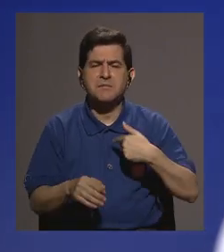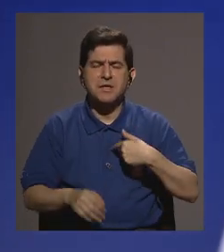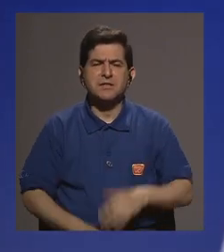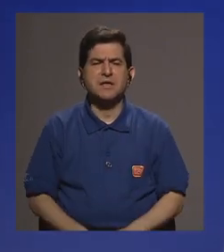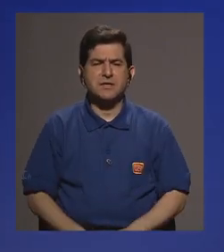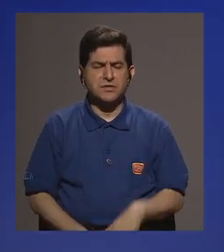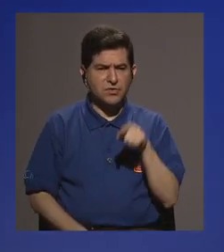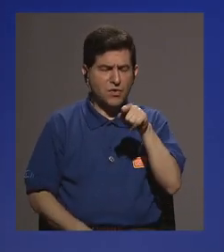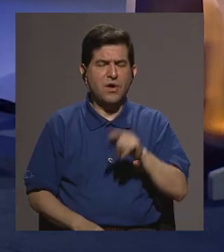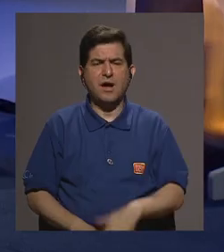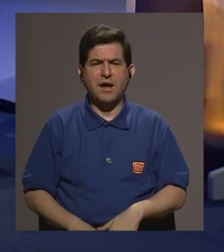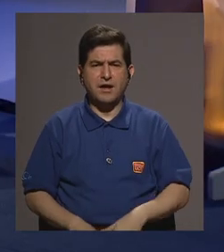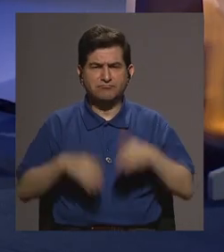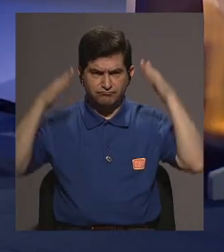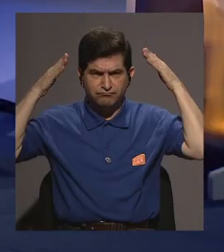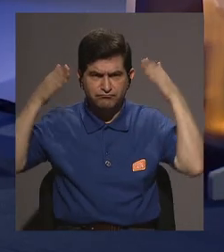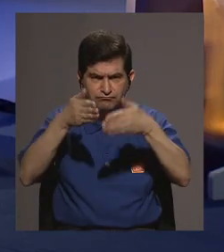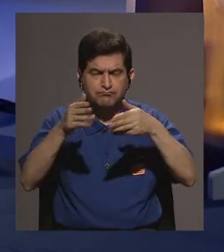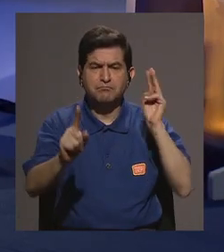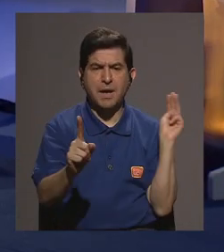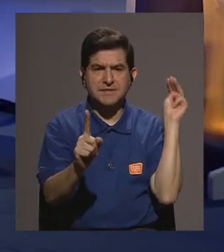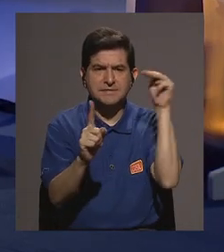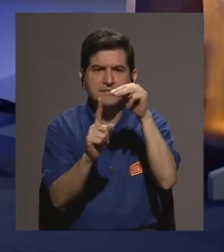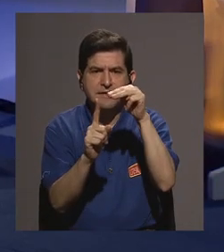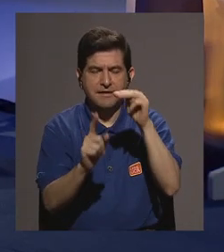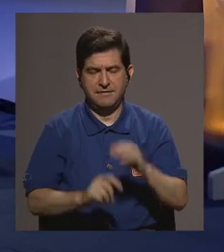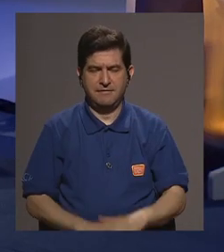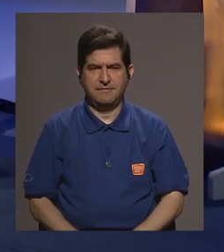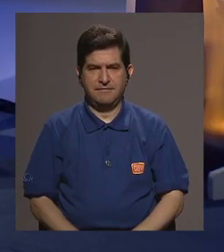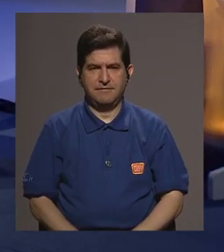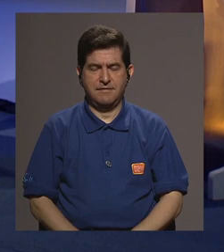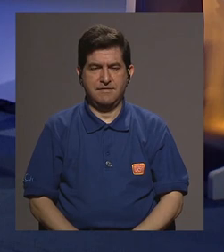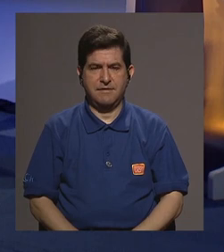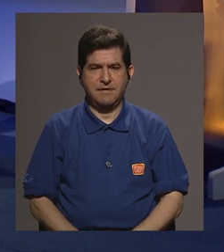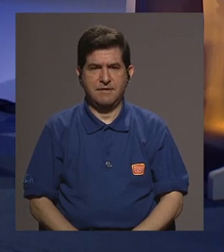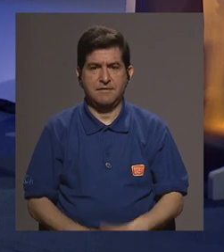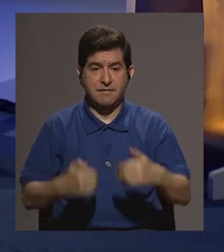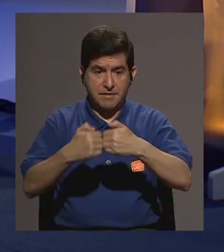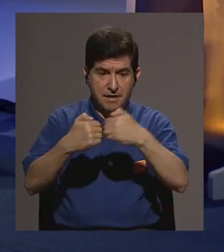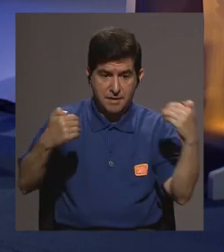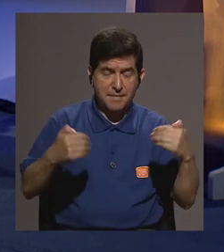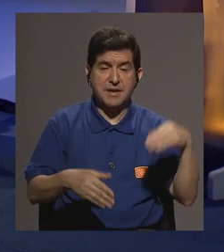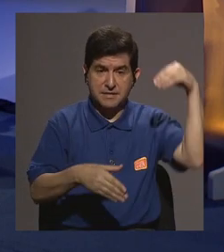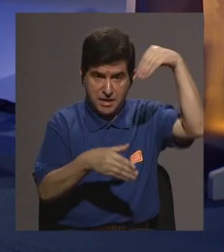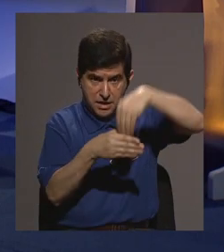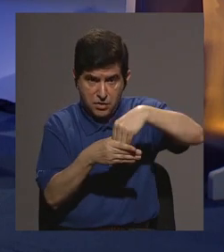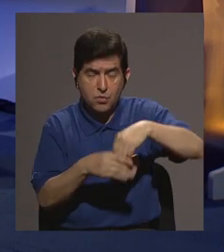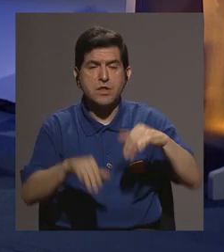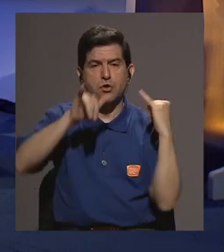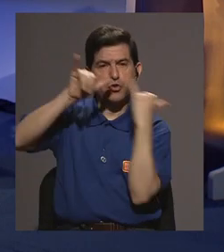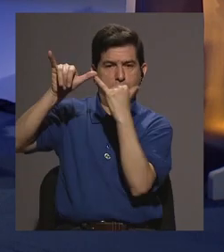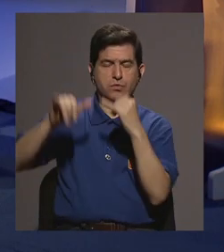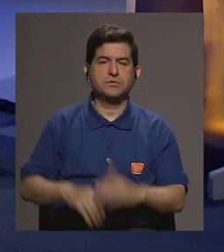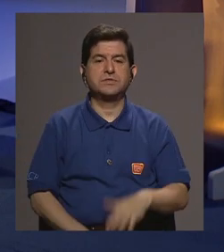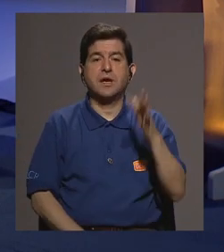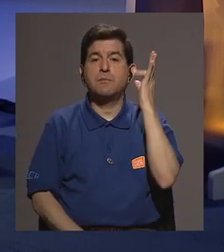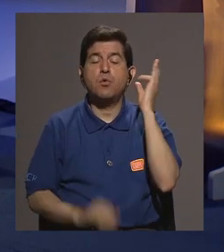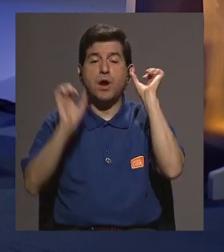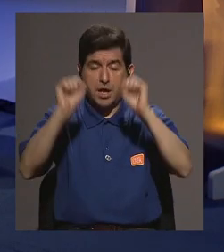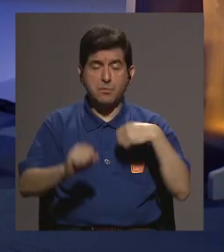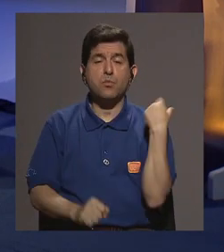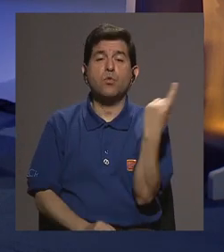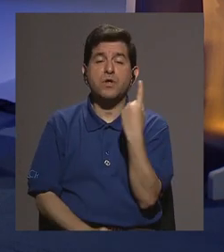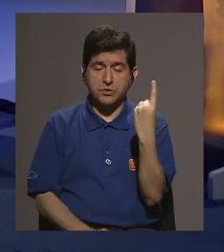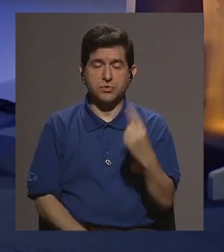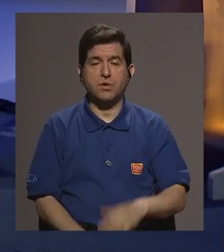simplemente la que se enfocará un mensaje nos tiene un mensaje en la parte de dentro ese mensaje va la